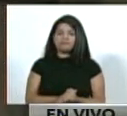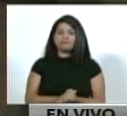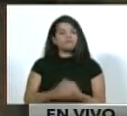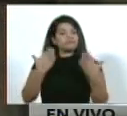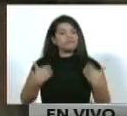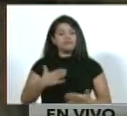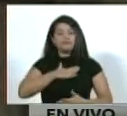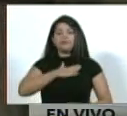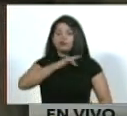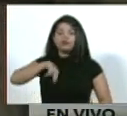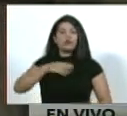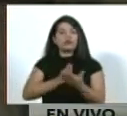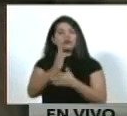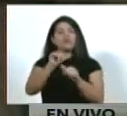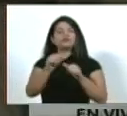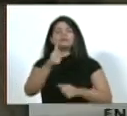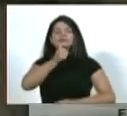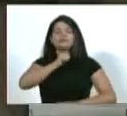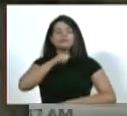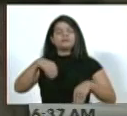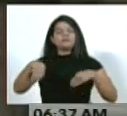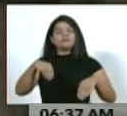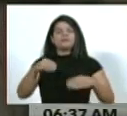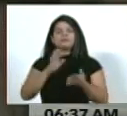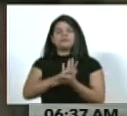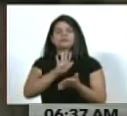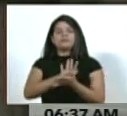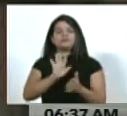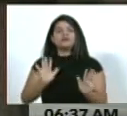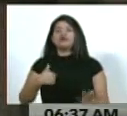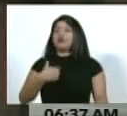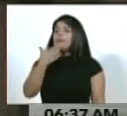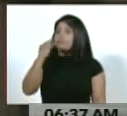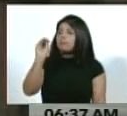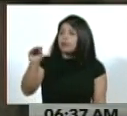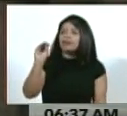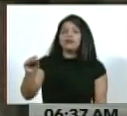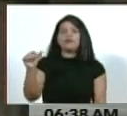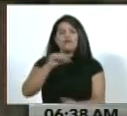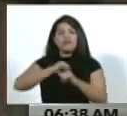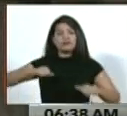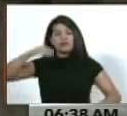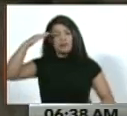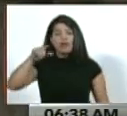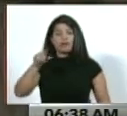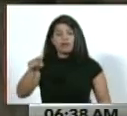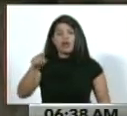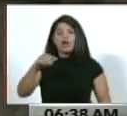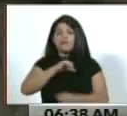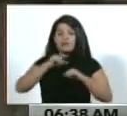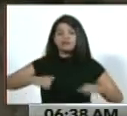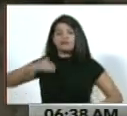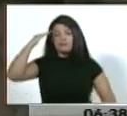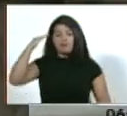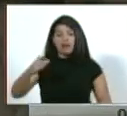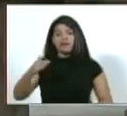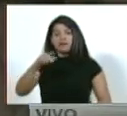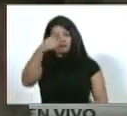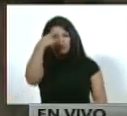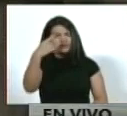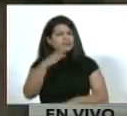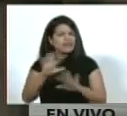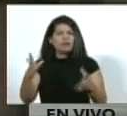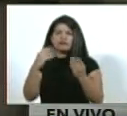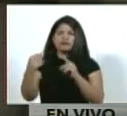Nosotros nos mantenemos serenos. Le he pedido a la Fuerza Armada, a pesar de todos los, de todas las ofensas,